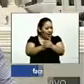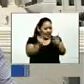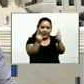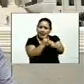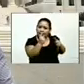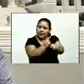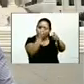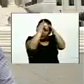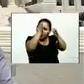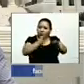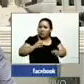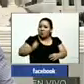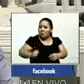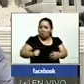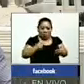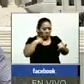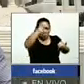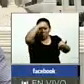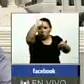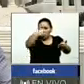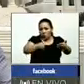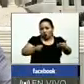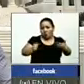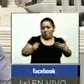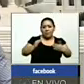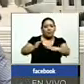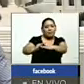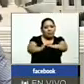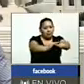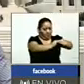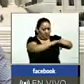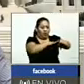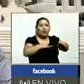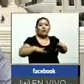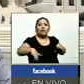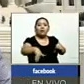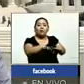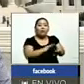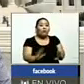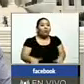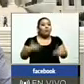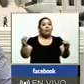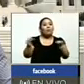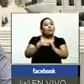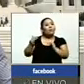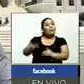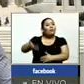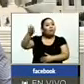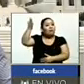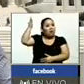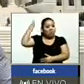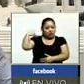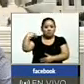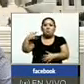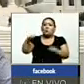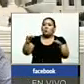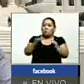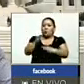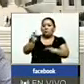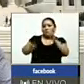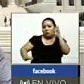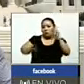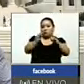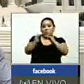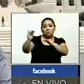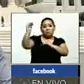opciones para enfrentar esta resolución y defender sus fronteras, y no descarta, como ocurrió en el pasado, llegar hasta la Corte Suprema de